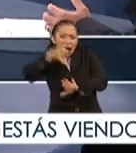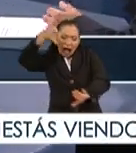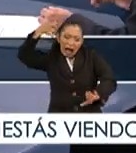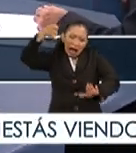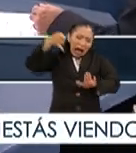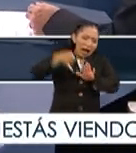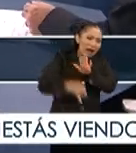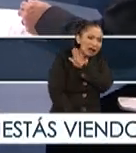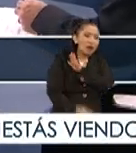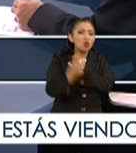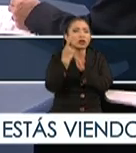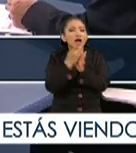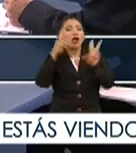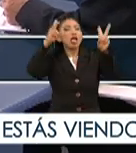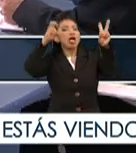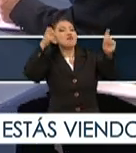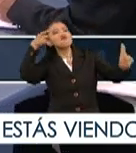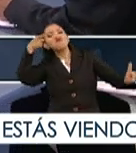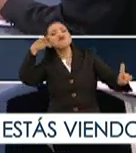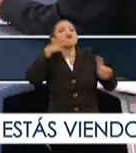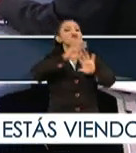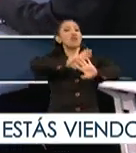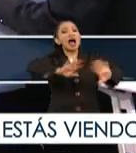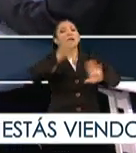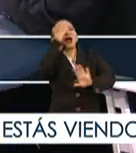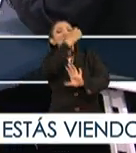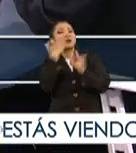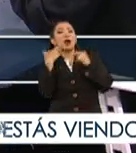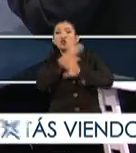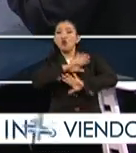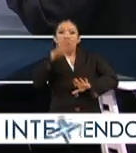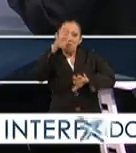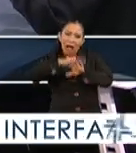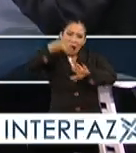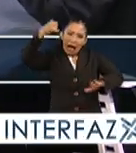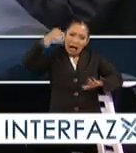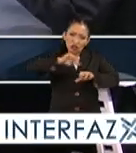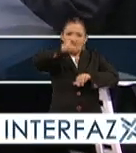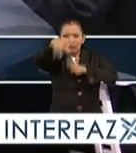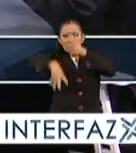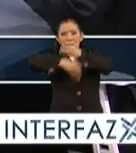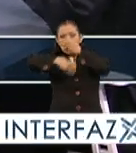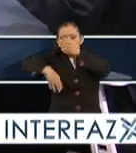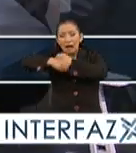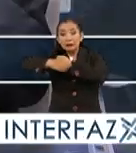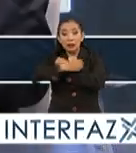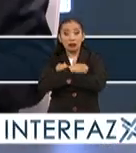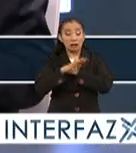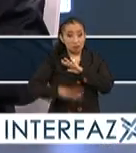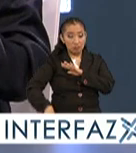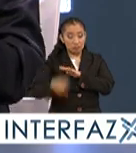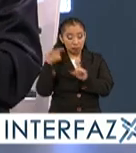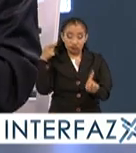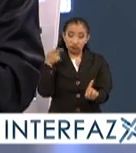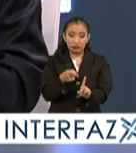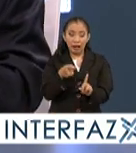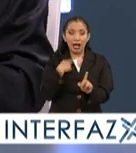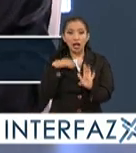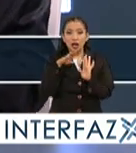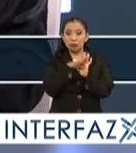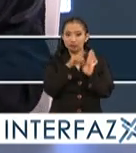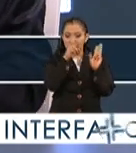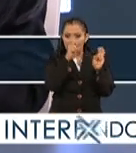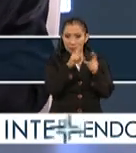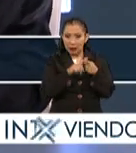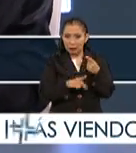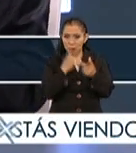allá del tema único de la evaluación de los maestros. Claro. Y para nosotros en educación básica lo que es fundamental es el